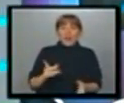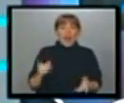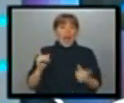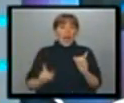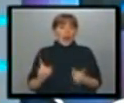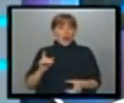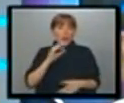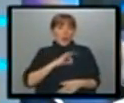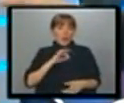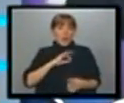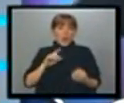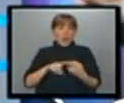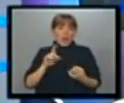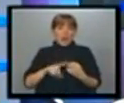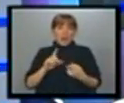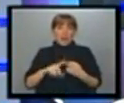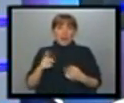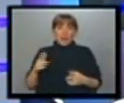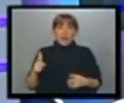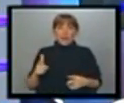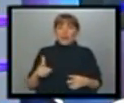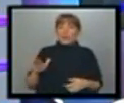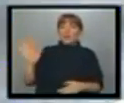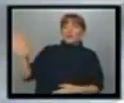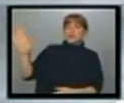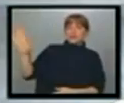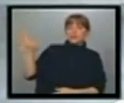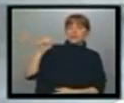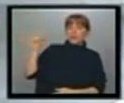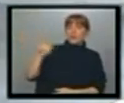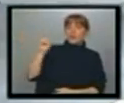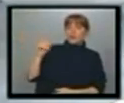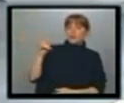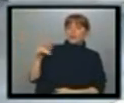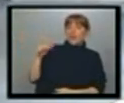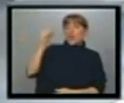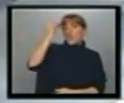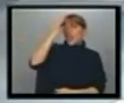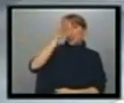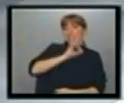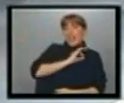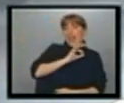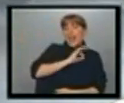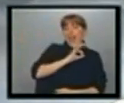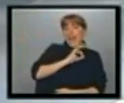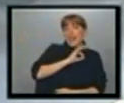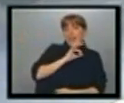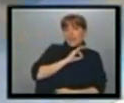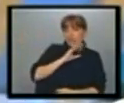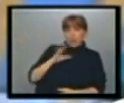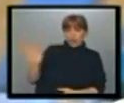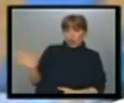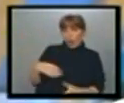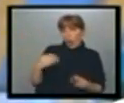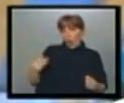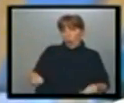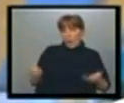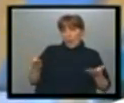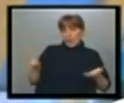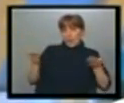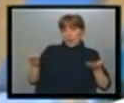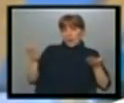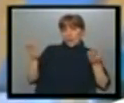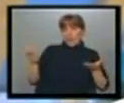no se cerraron. Eso es un tema también, Romy. A ver, durante estos últimos 12 años, la inflación fue realmente importante. Pero